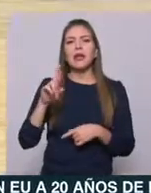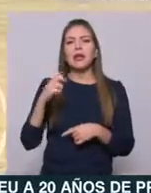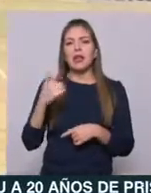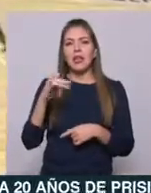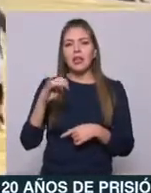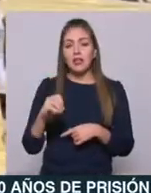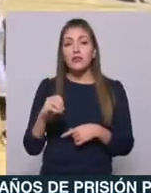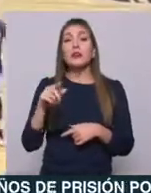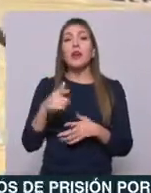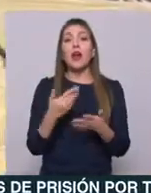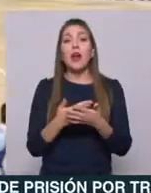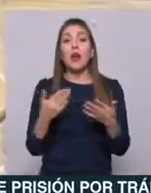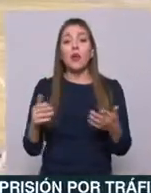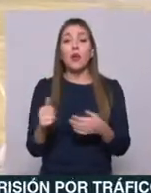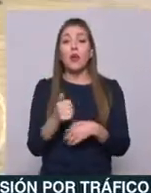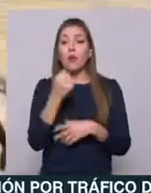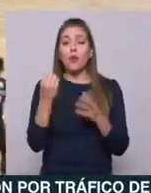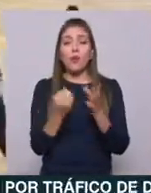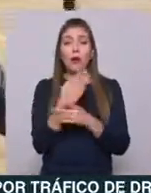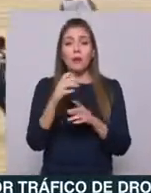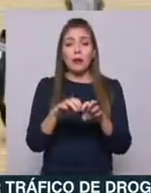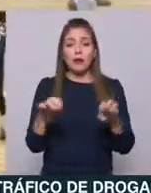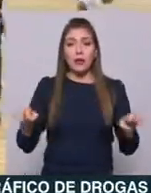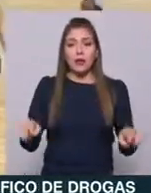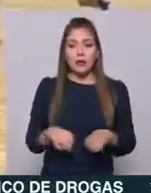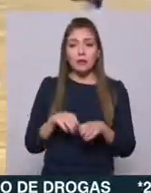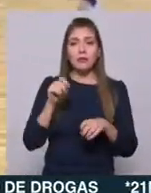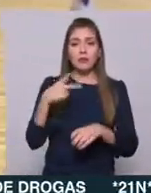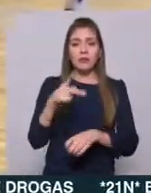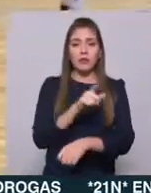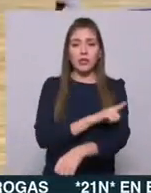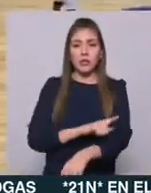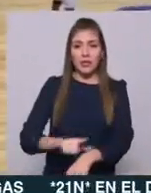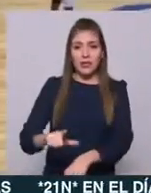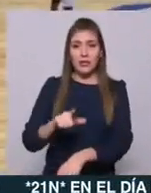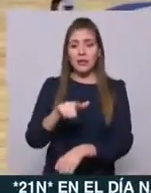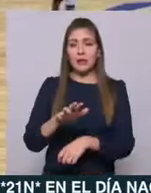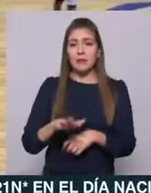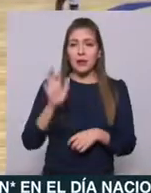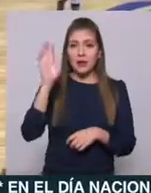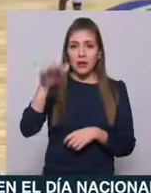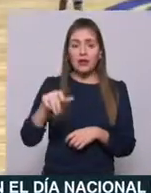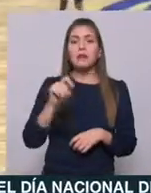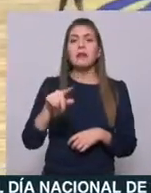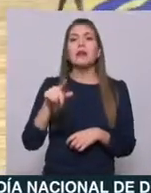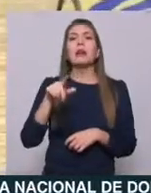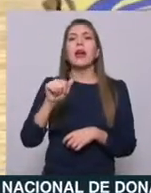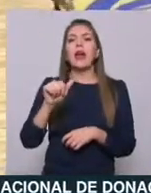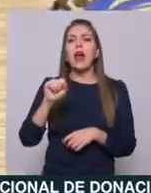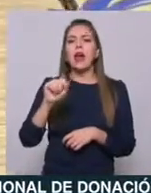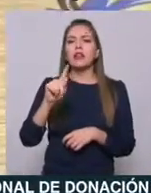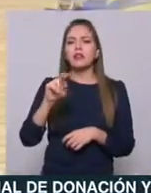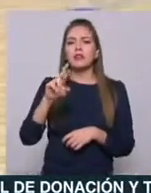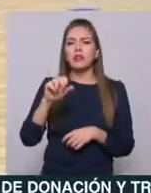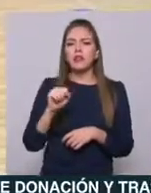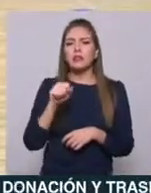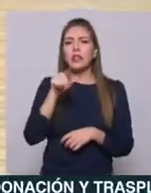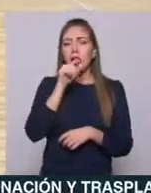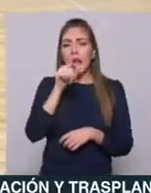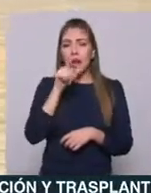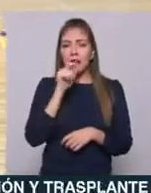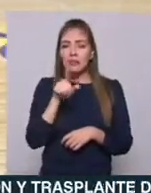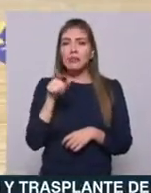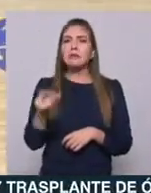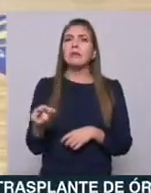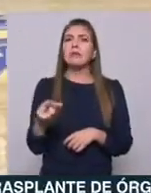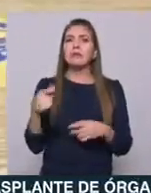un nuevo equipo perteneciente a esta Liga Nacional de Baloncesto Profesional, los Astros de Jalisco, un equipo que se ha vuelto un rival a vencer para